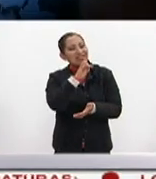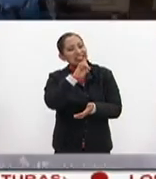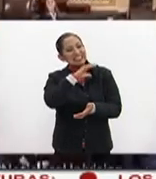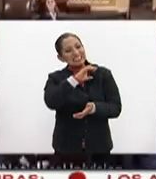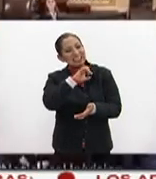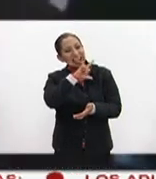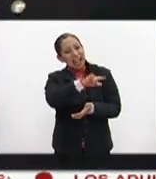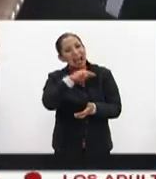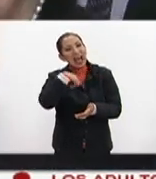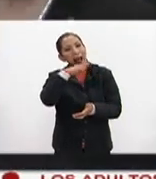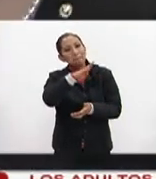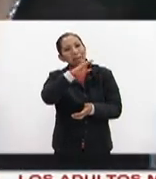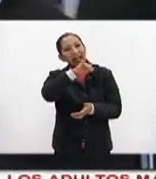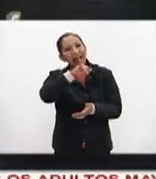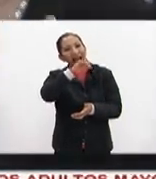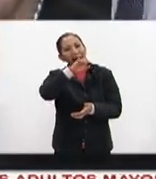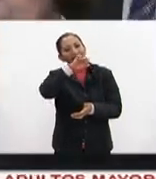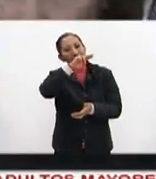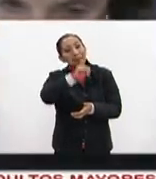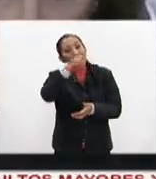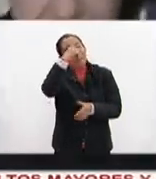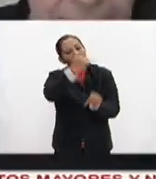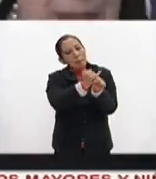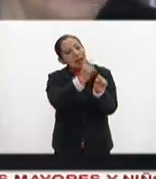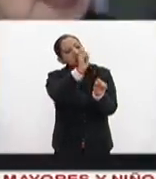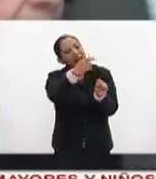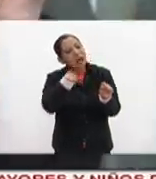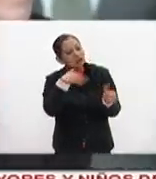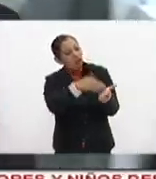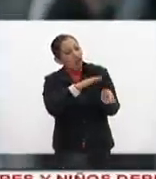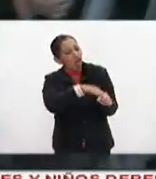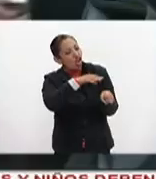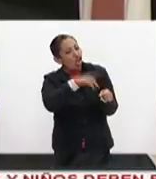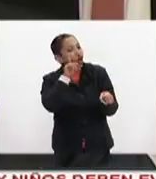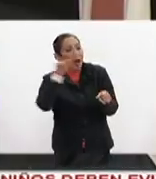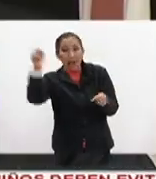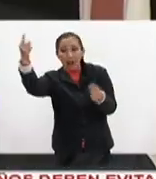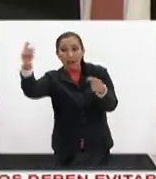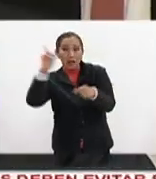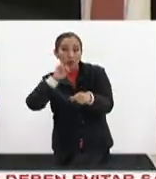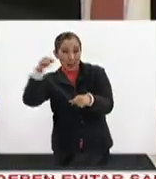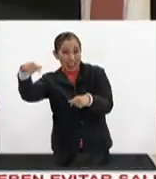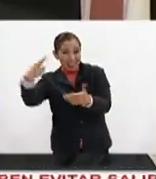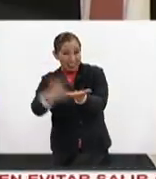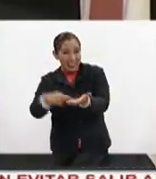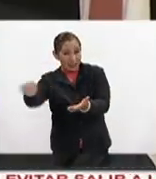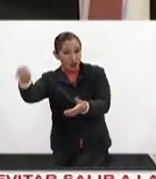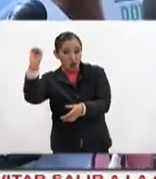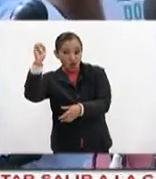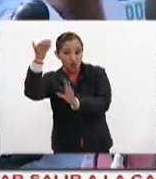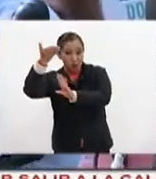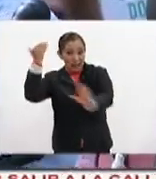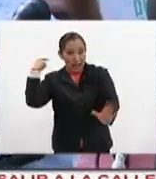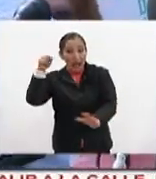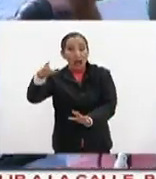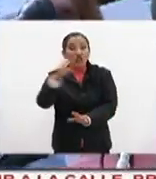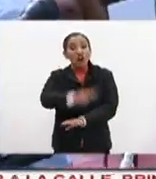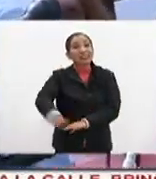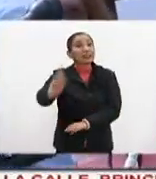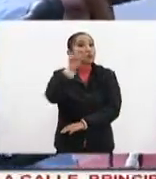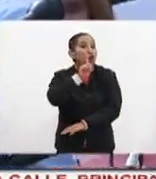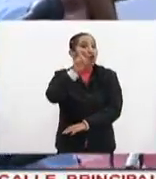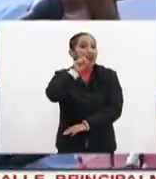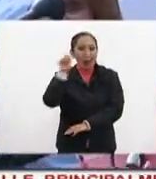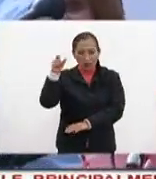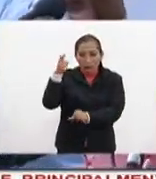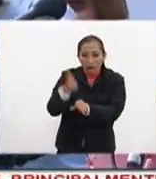Benjamin Wagner para investigar los casos de acoso denunciados por funcionarias de esa Cámara. En octubre, más de 200